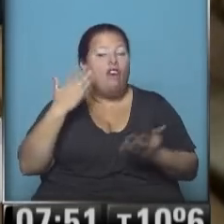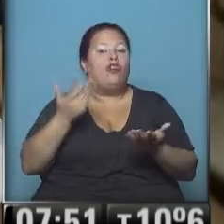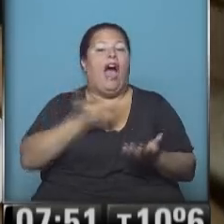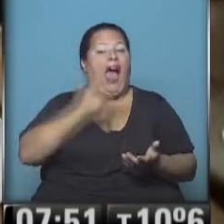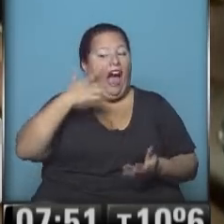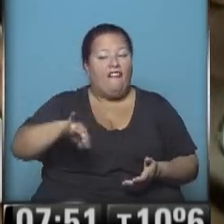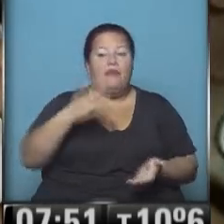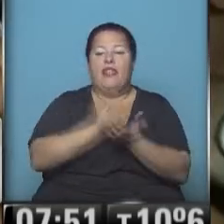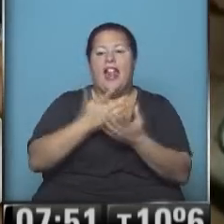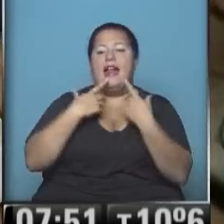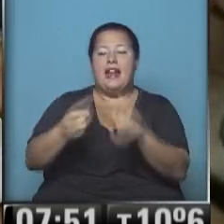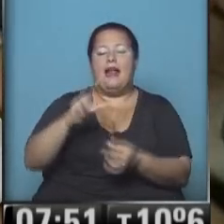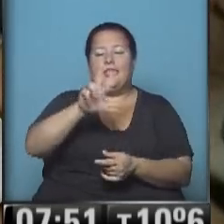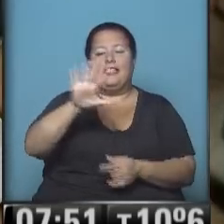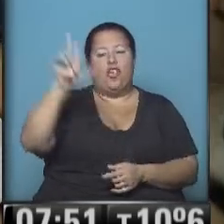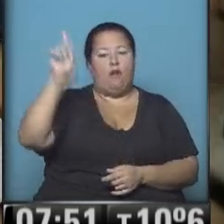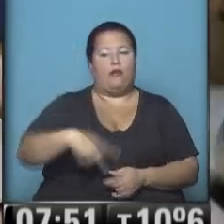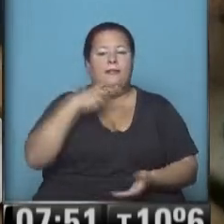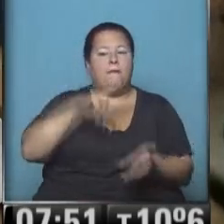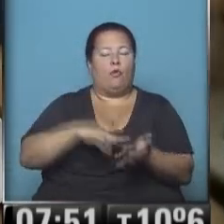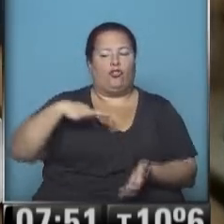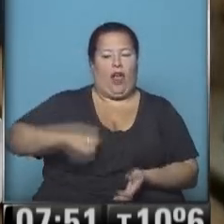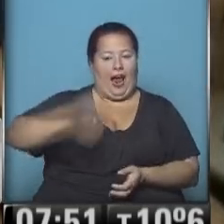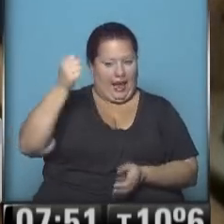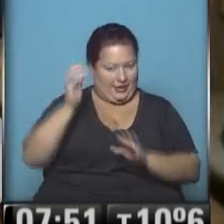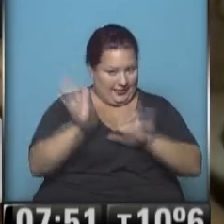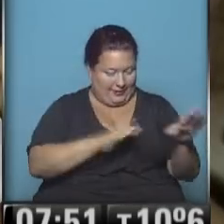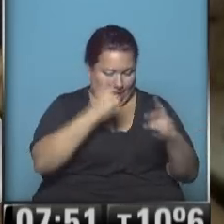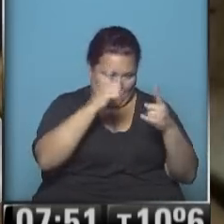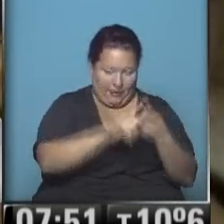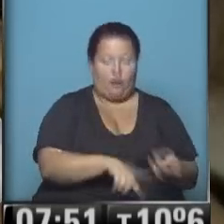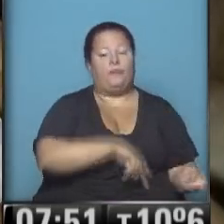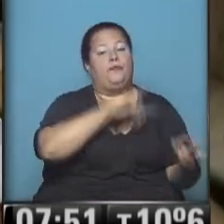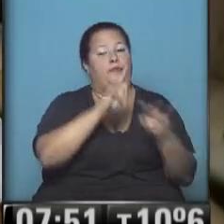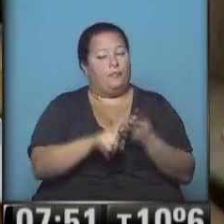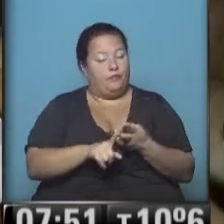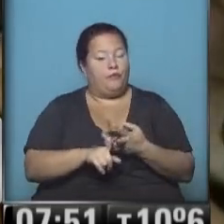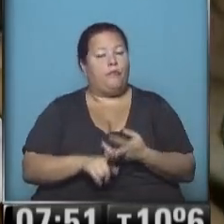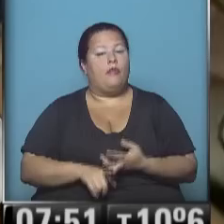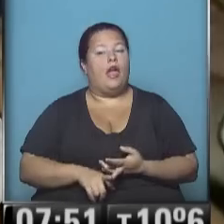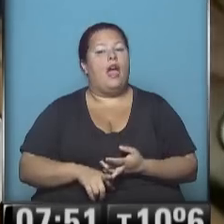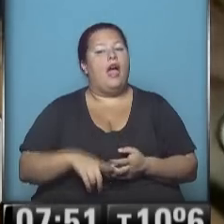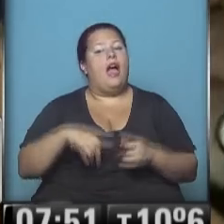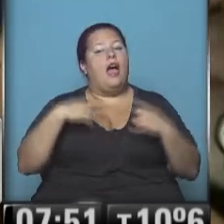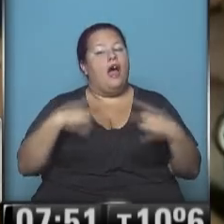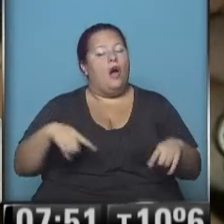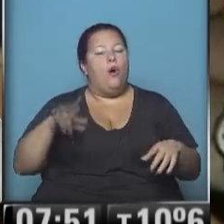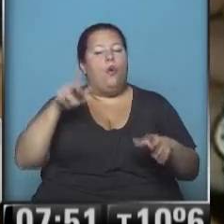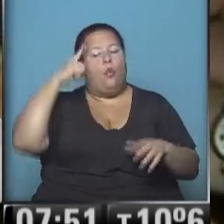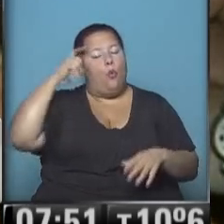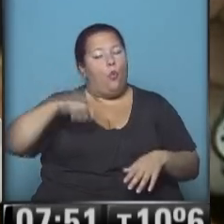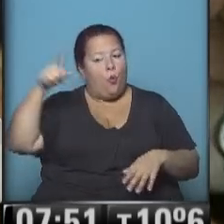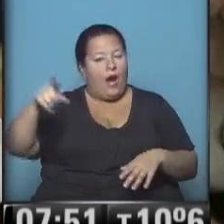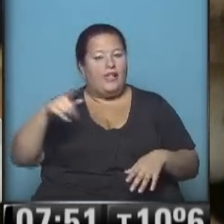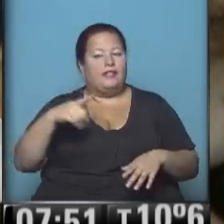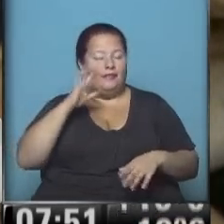tiene todo el derecho de reclamar el 35% de impuesto a las ganancias, en primer lugar. Hay un leading case en la Corte que